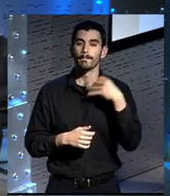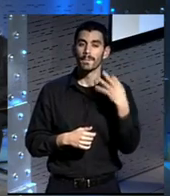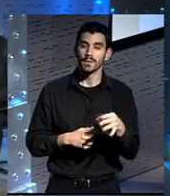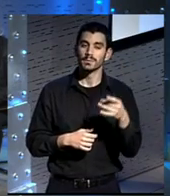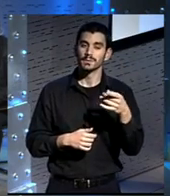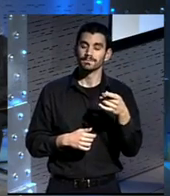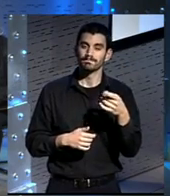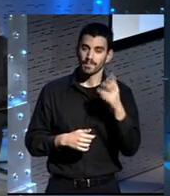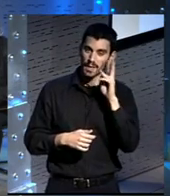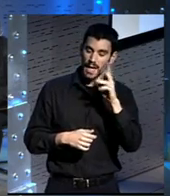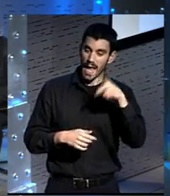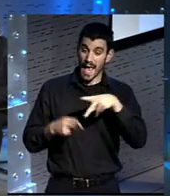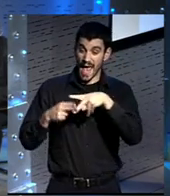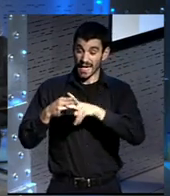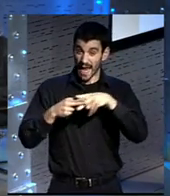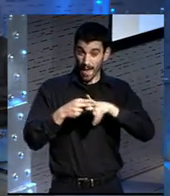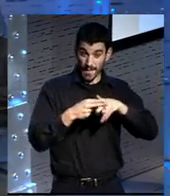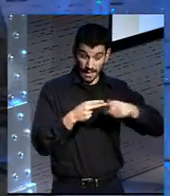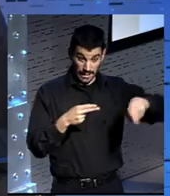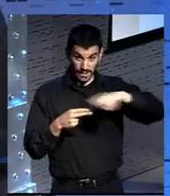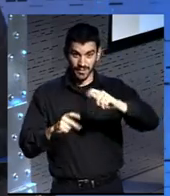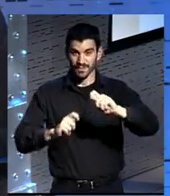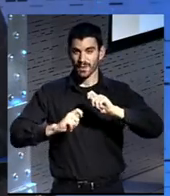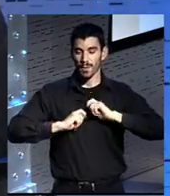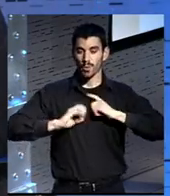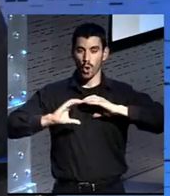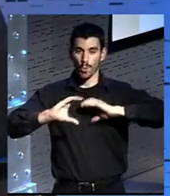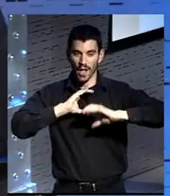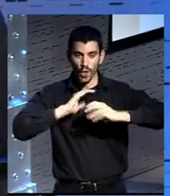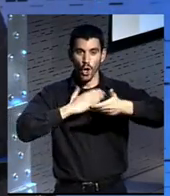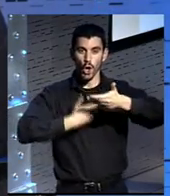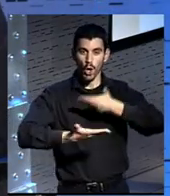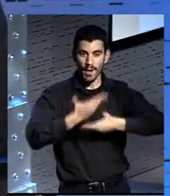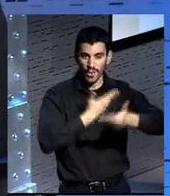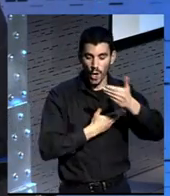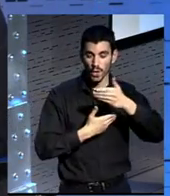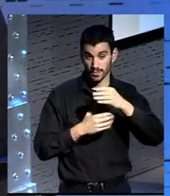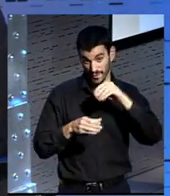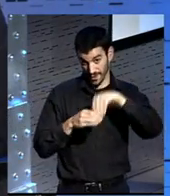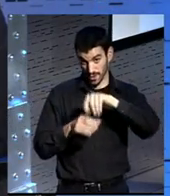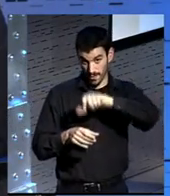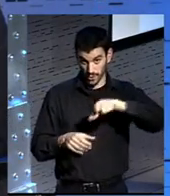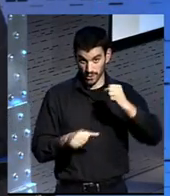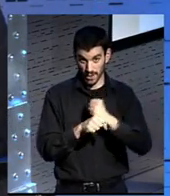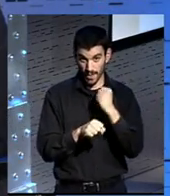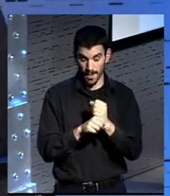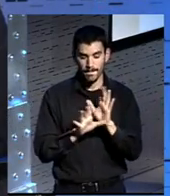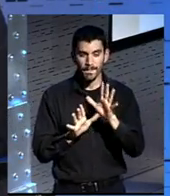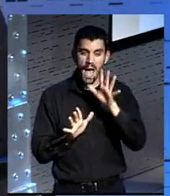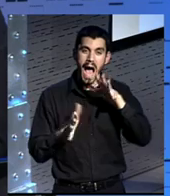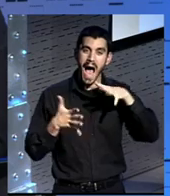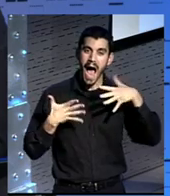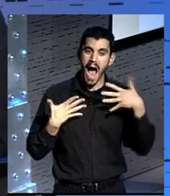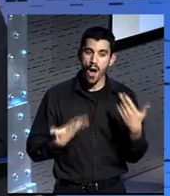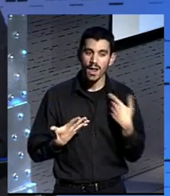comunicación y de cooperación de las plantillas y de los equipos en el proceso de innovación, y ahora